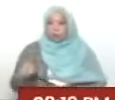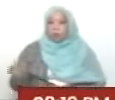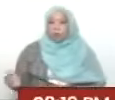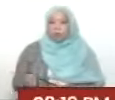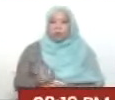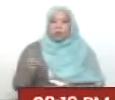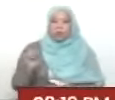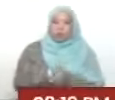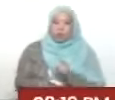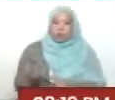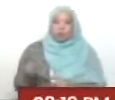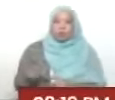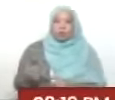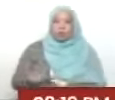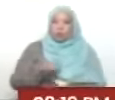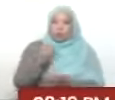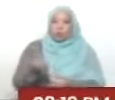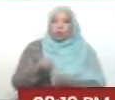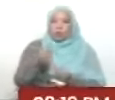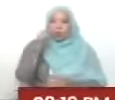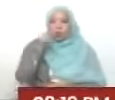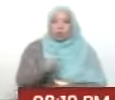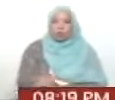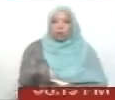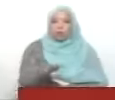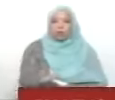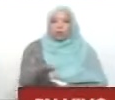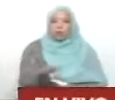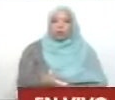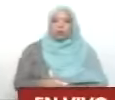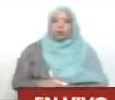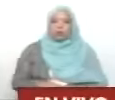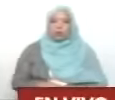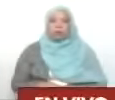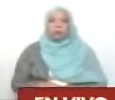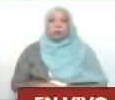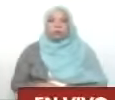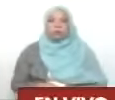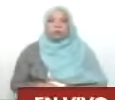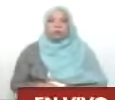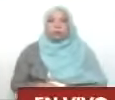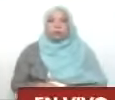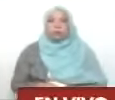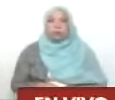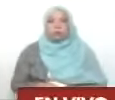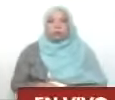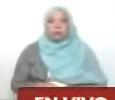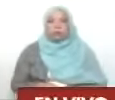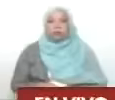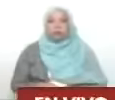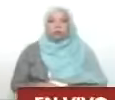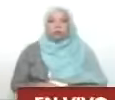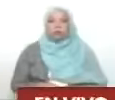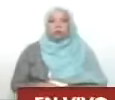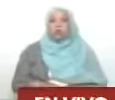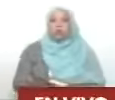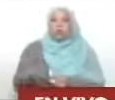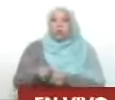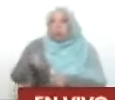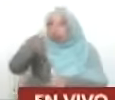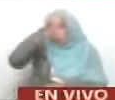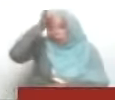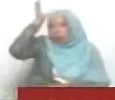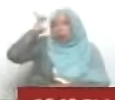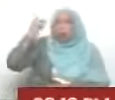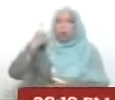Yo agarro los consejos del pueblo. Que ellos tienen su afiche. ¿Cuál es el gallo pinto?